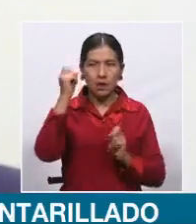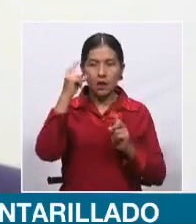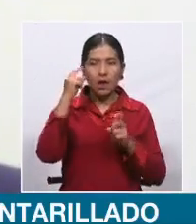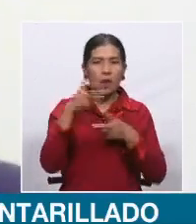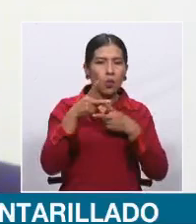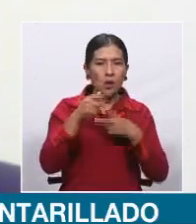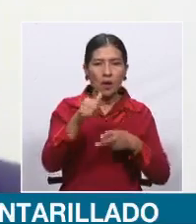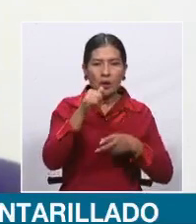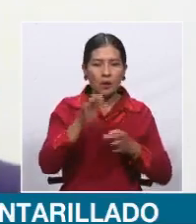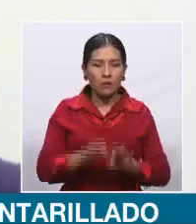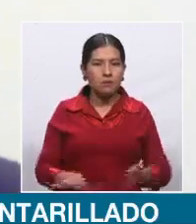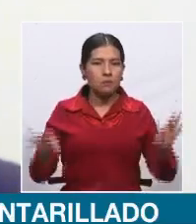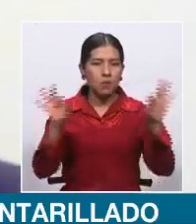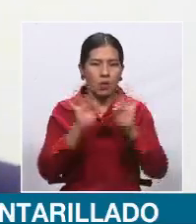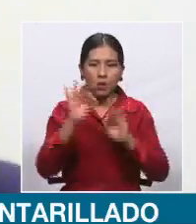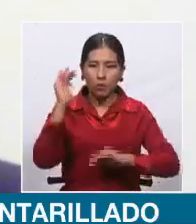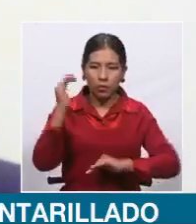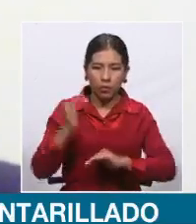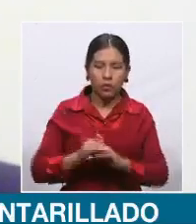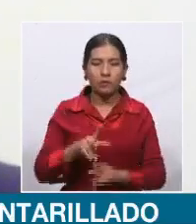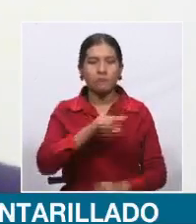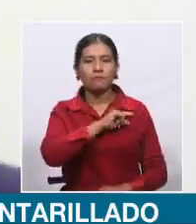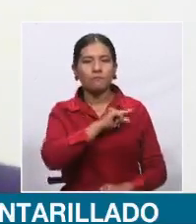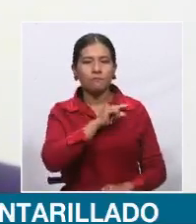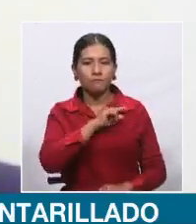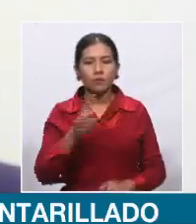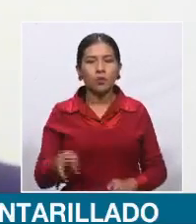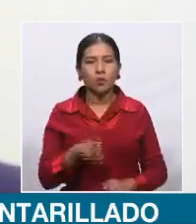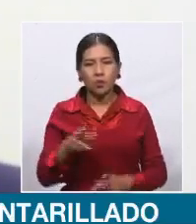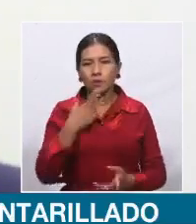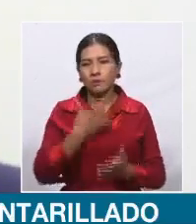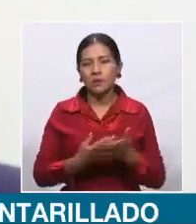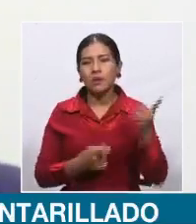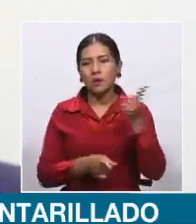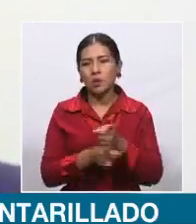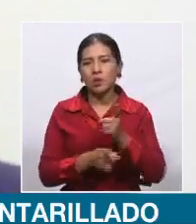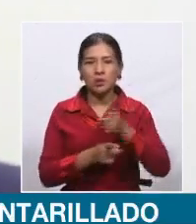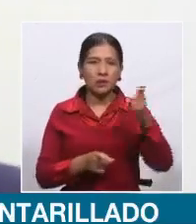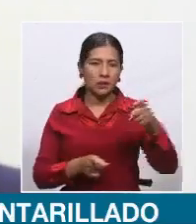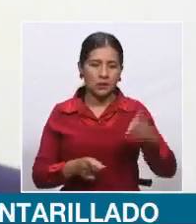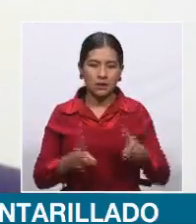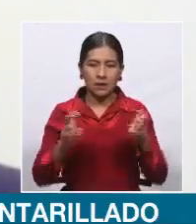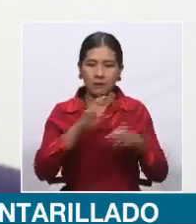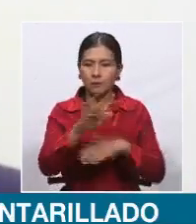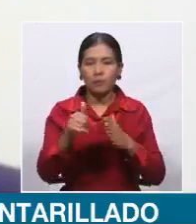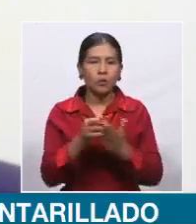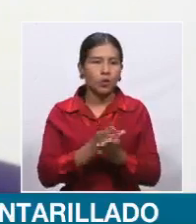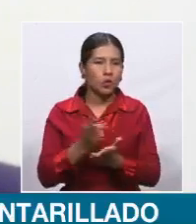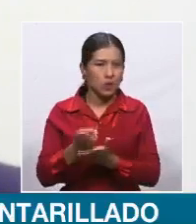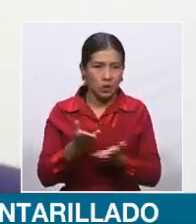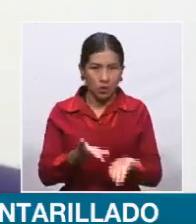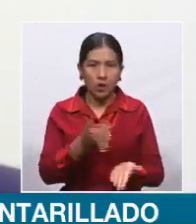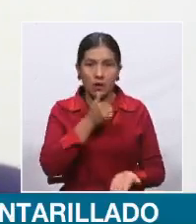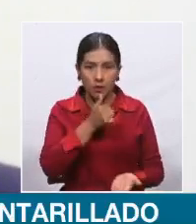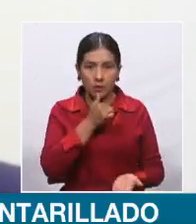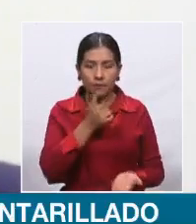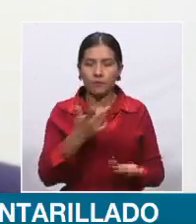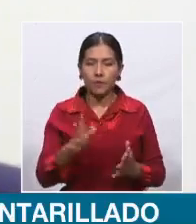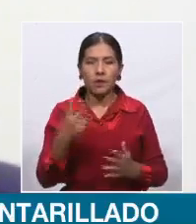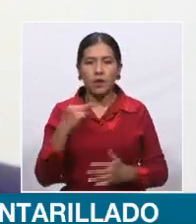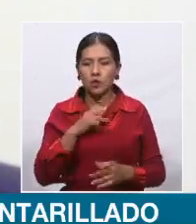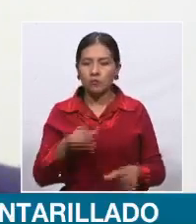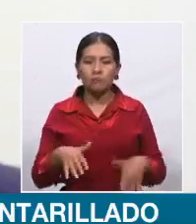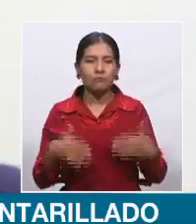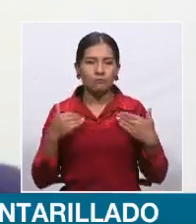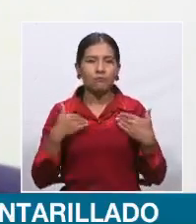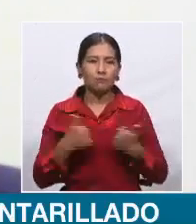generar conciencia sobre el uso inapropiado o inapropiado de este recurso hídrico, ¿no? Eso lo estamos